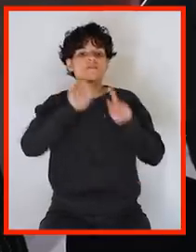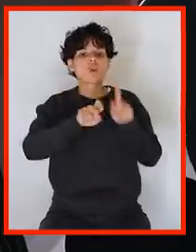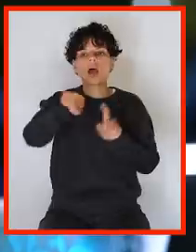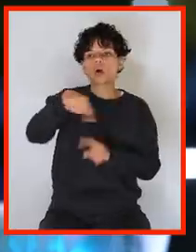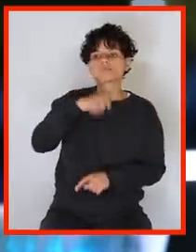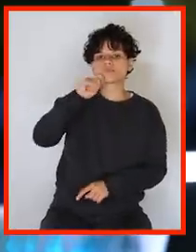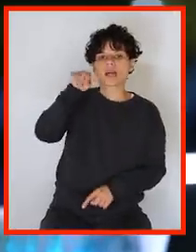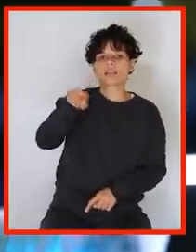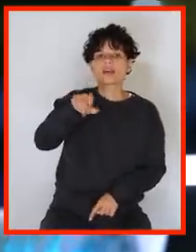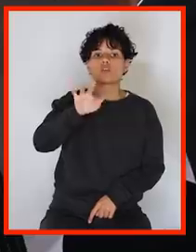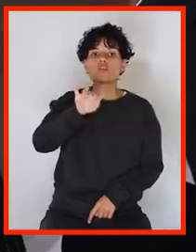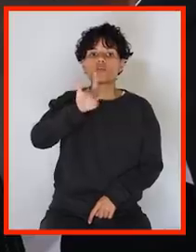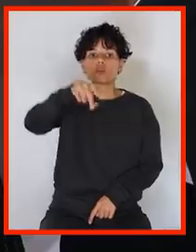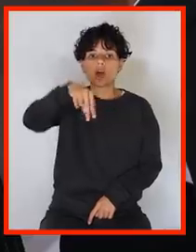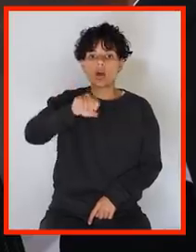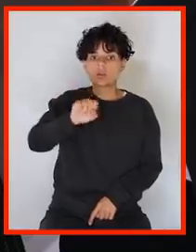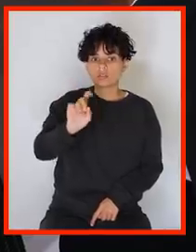funado. No, pero. ¿No?